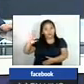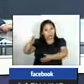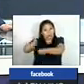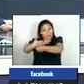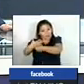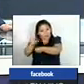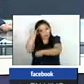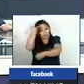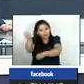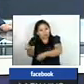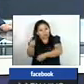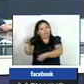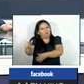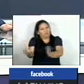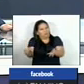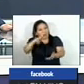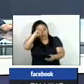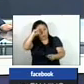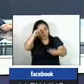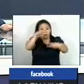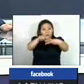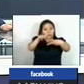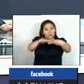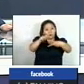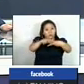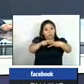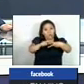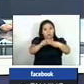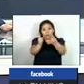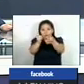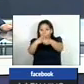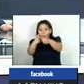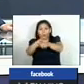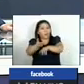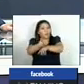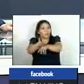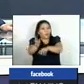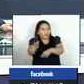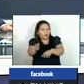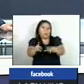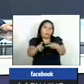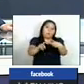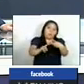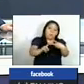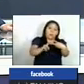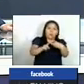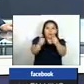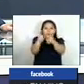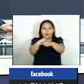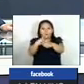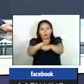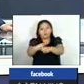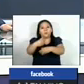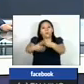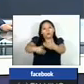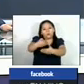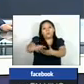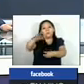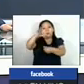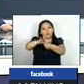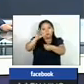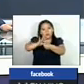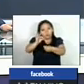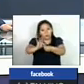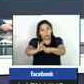trabajo estará enfocado en dos ejes principales, la modernización del transporte público y la modificación en el proceso de elección de